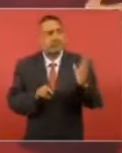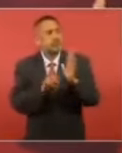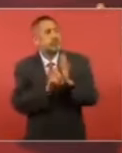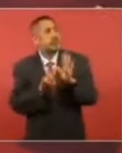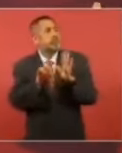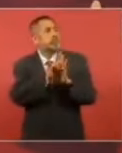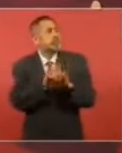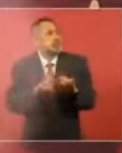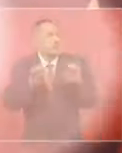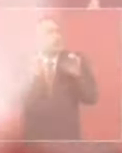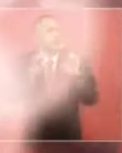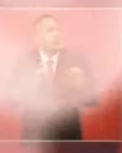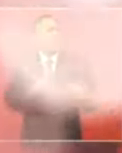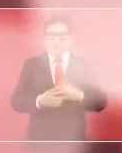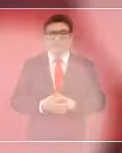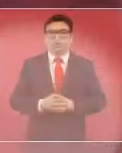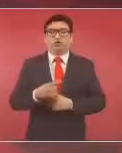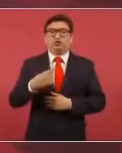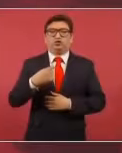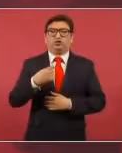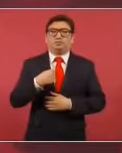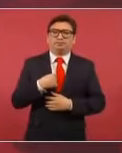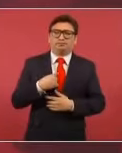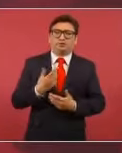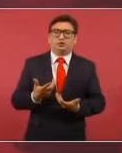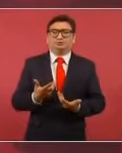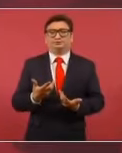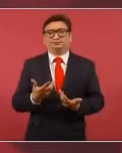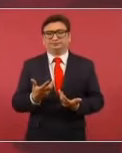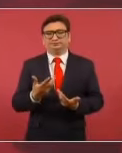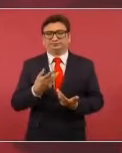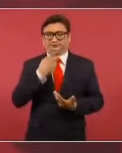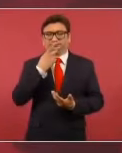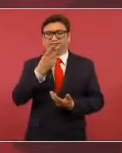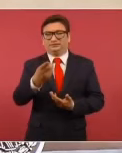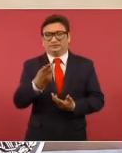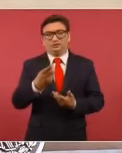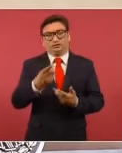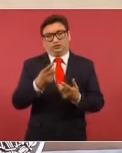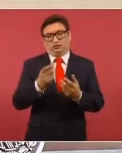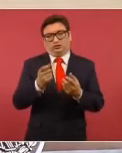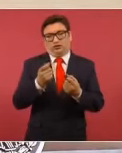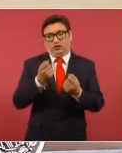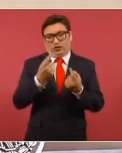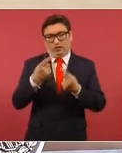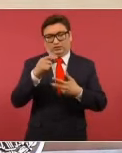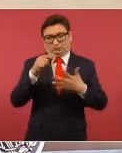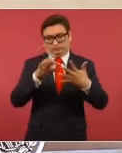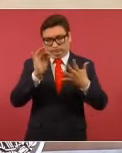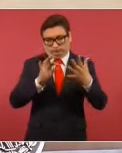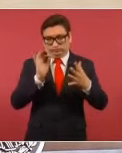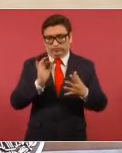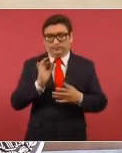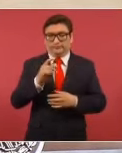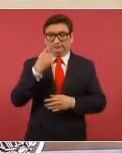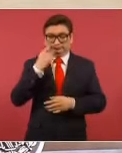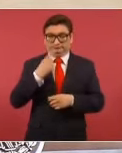Pavón y Francisco I. Madero sobre el sexenio del presidente más humanista. Seguro estarían muy avergonzados.